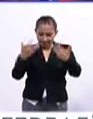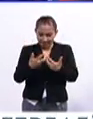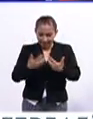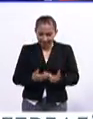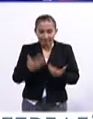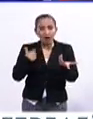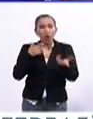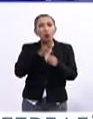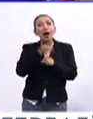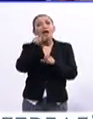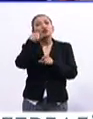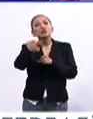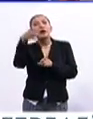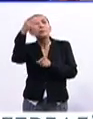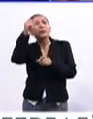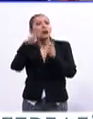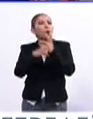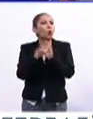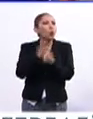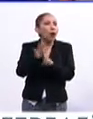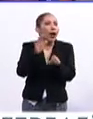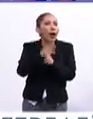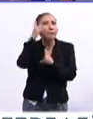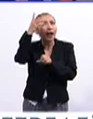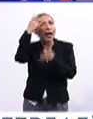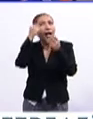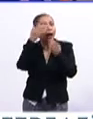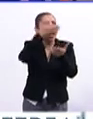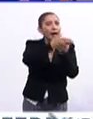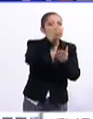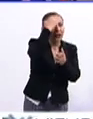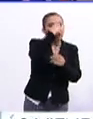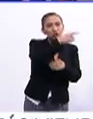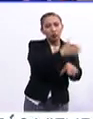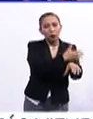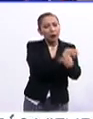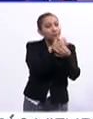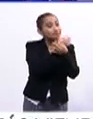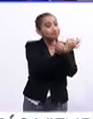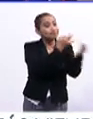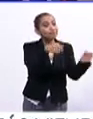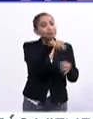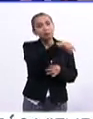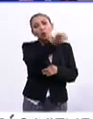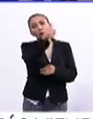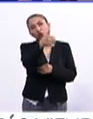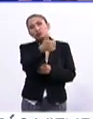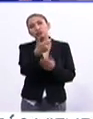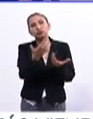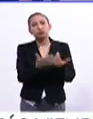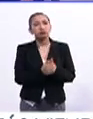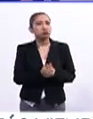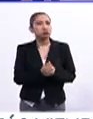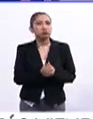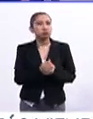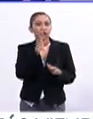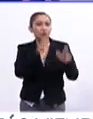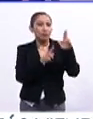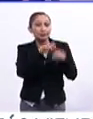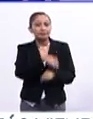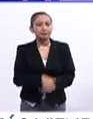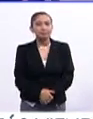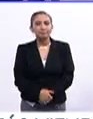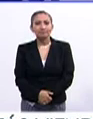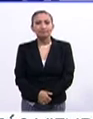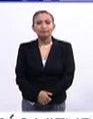¿Qué cosas pudiste aprender para traer también esa experiencia con tus compañeros y pues con otros normalistas?